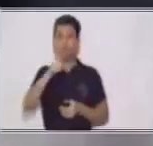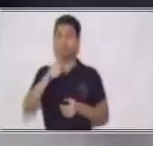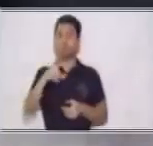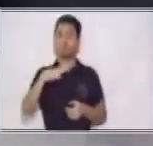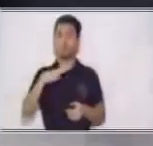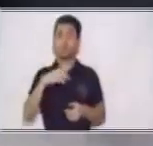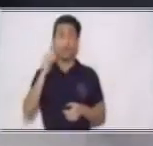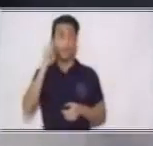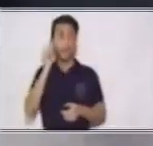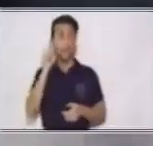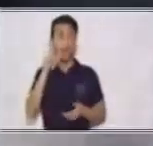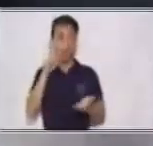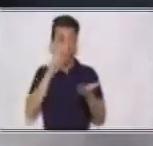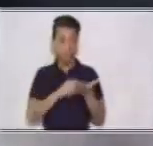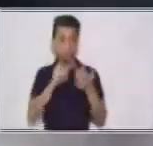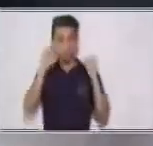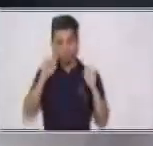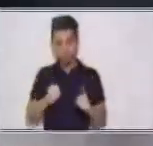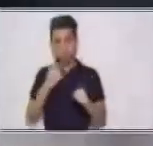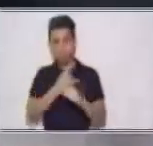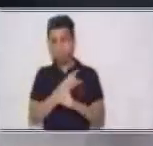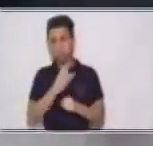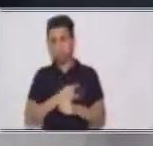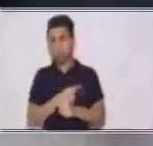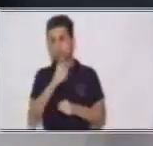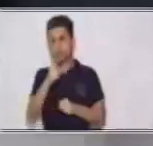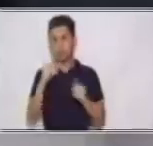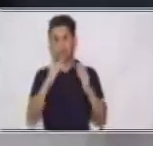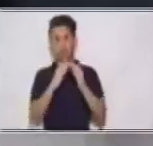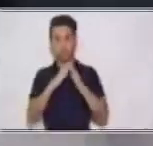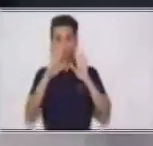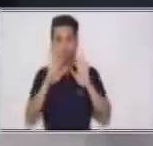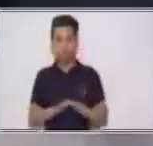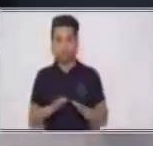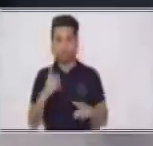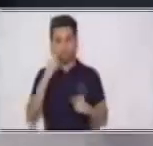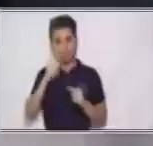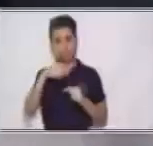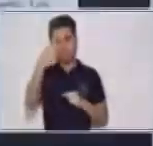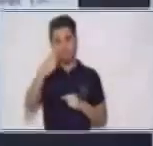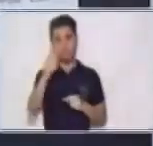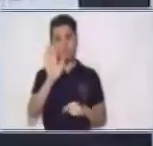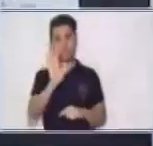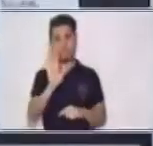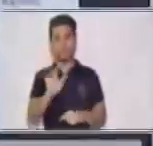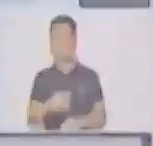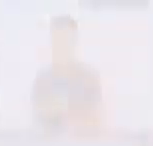su gel también pueden utilizarlo. Entonces, quédense en casa. Hasta la próxima.